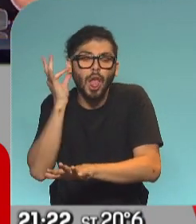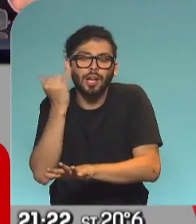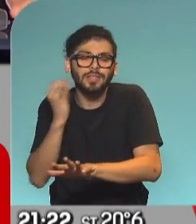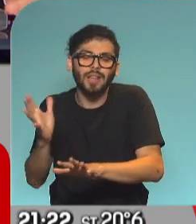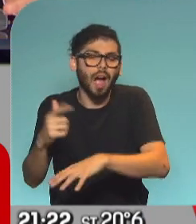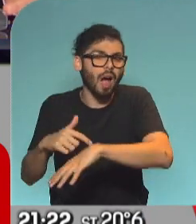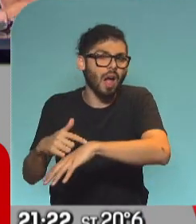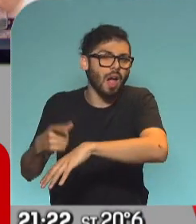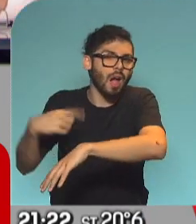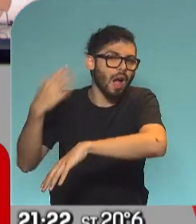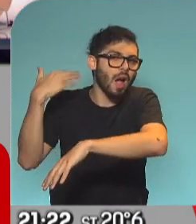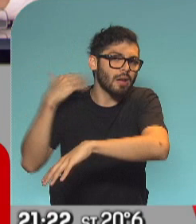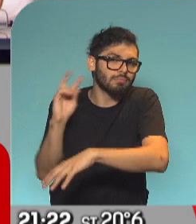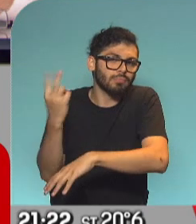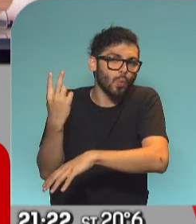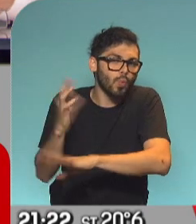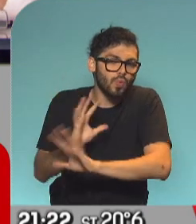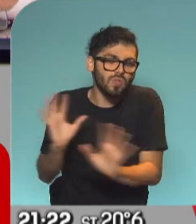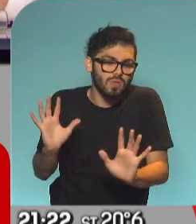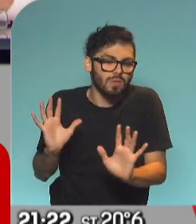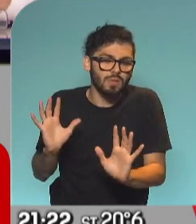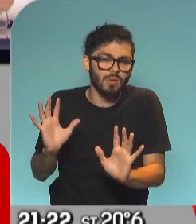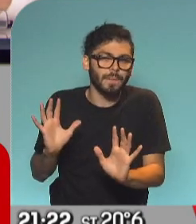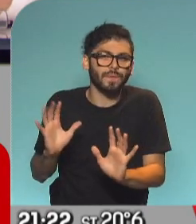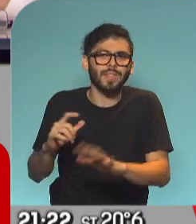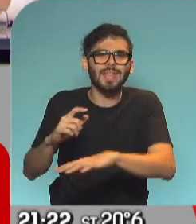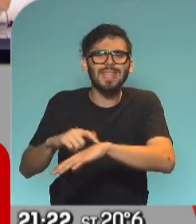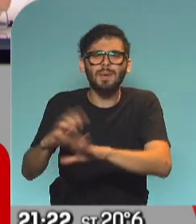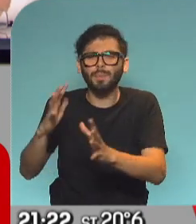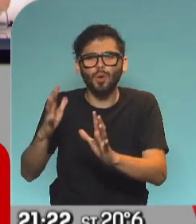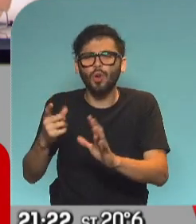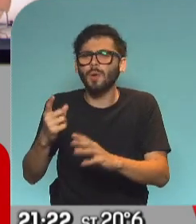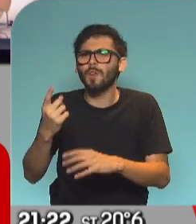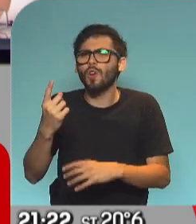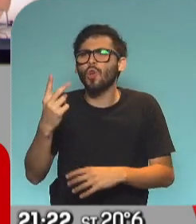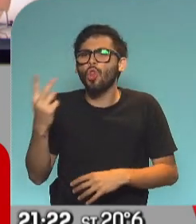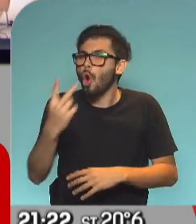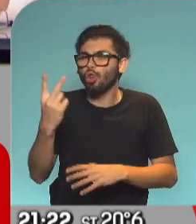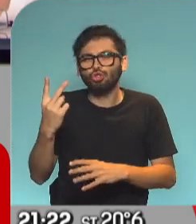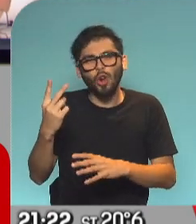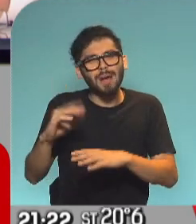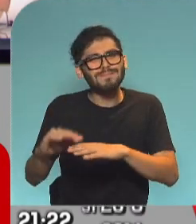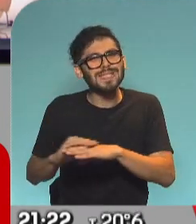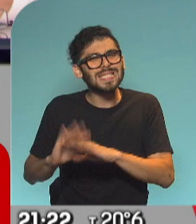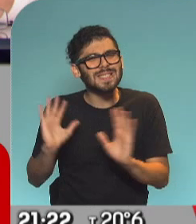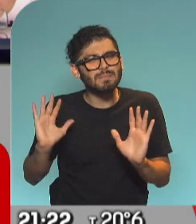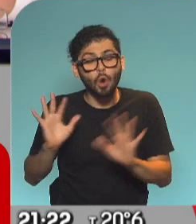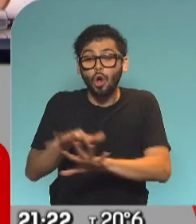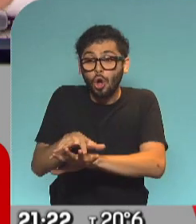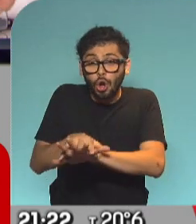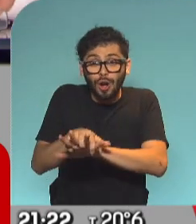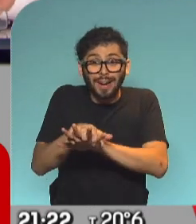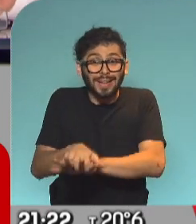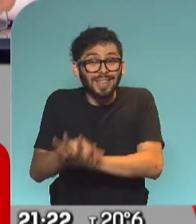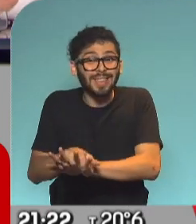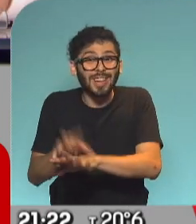un largo rato muerto. El tiempo estimativo es no menos de 2 horas. Las tareas de reanimación